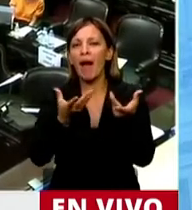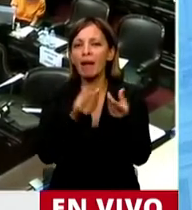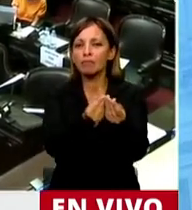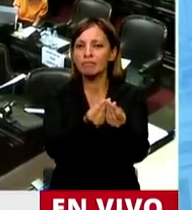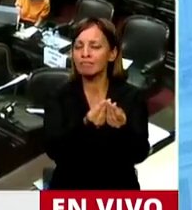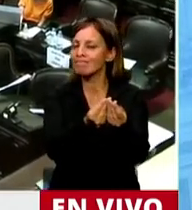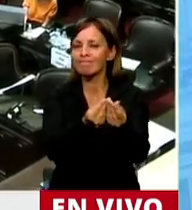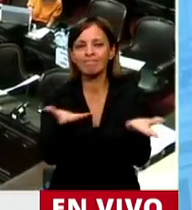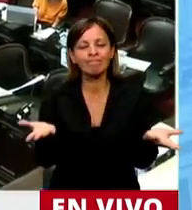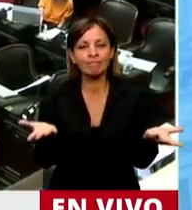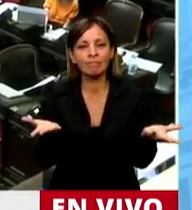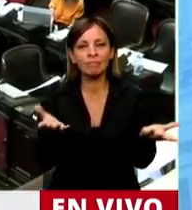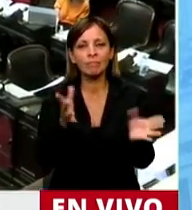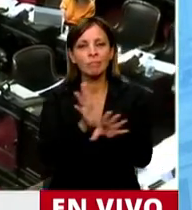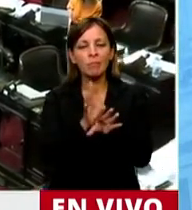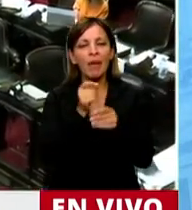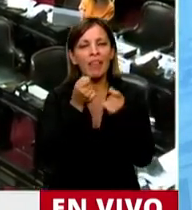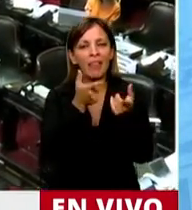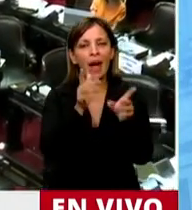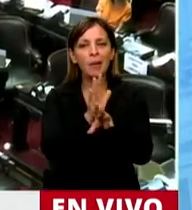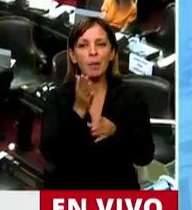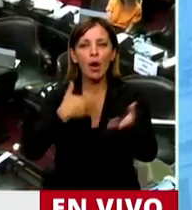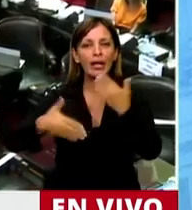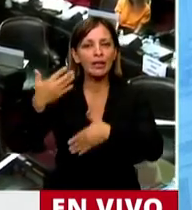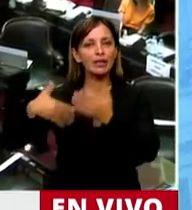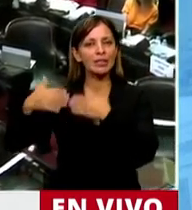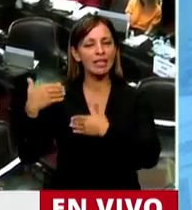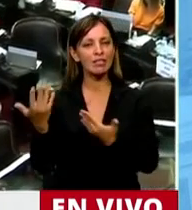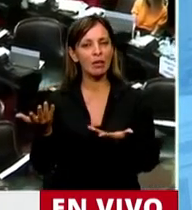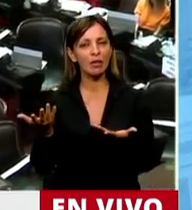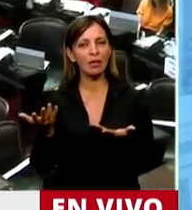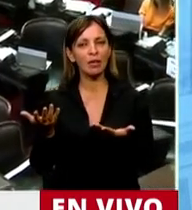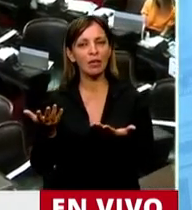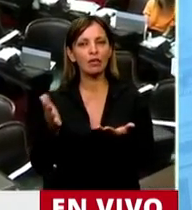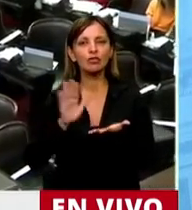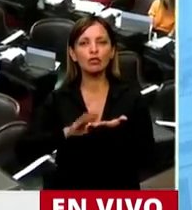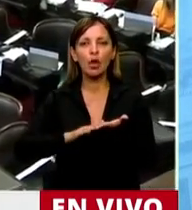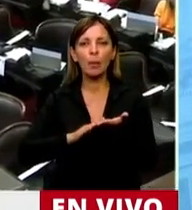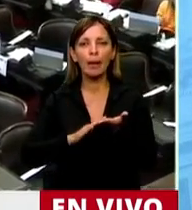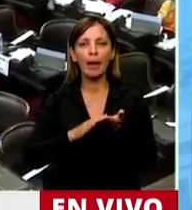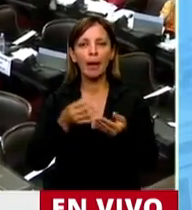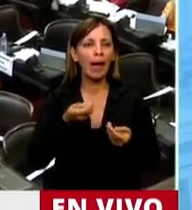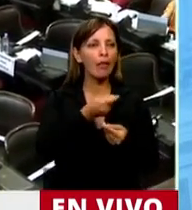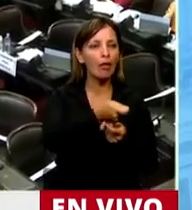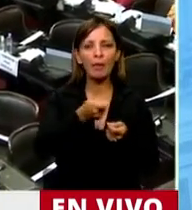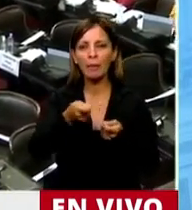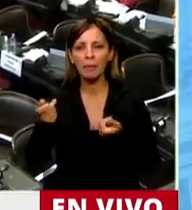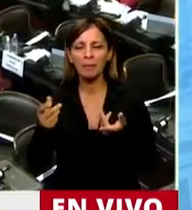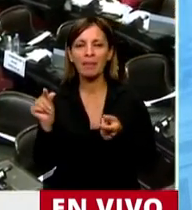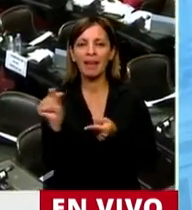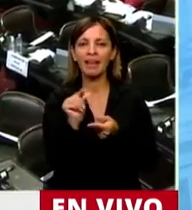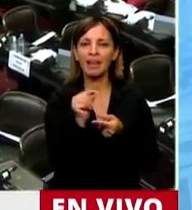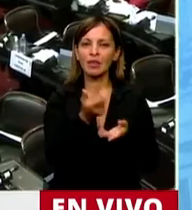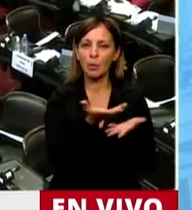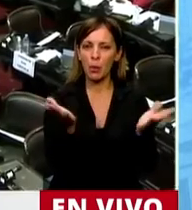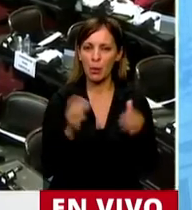tal inteligencia un claro retroceso en materia de destino del uso del crédito público, cosa